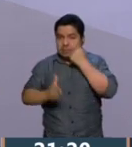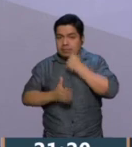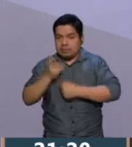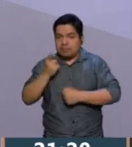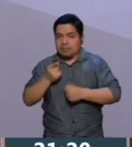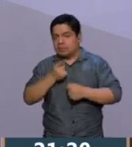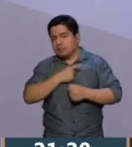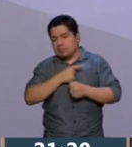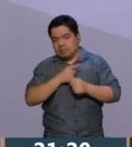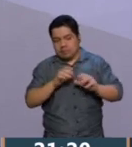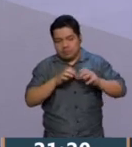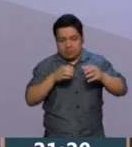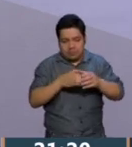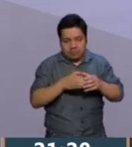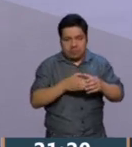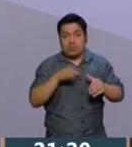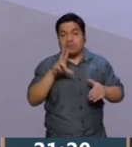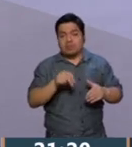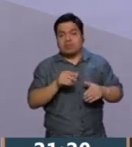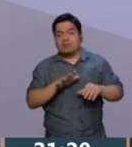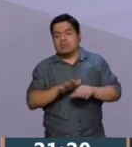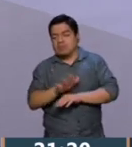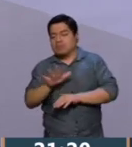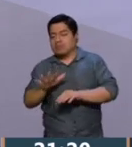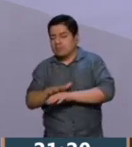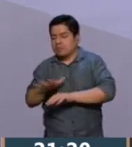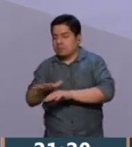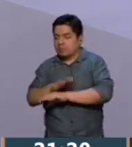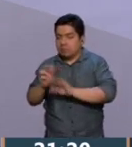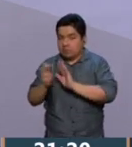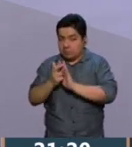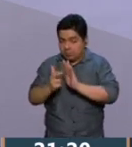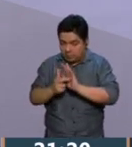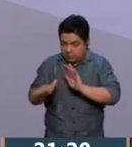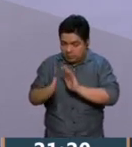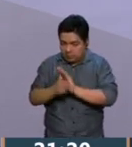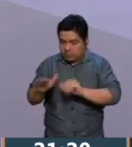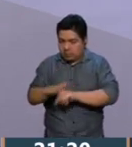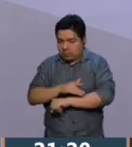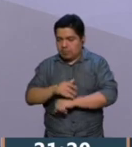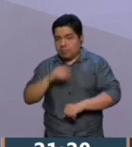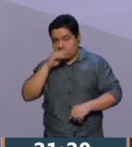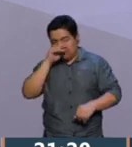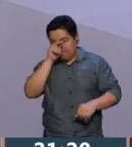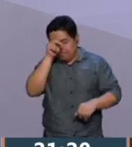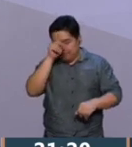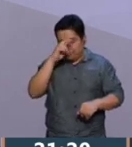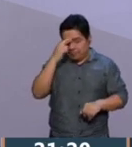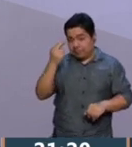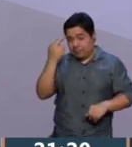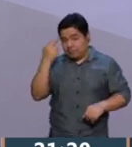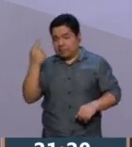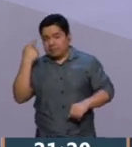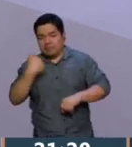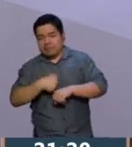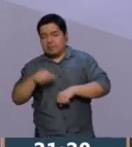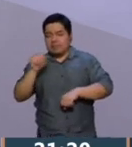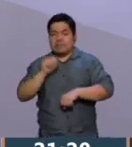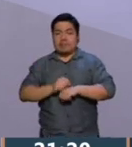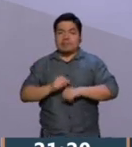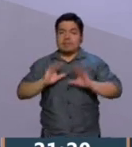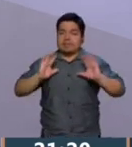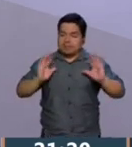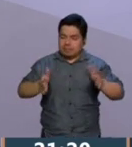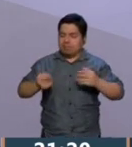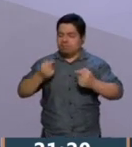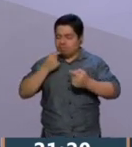no sobre la sesión, sino sobre qué fue lo que cambió en esta iniciativa, porque pues se iba a discutir la semana pasada, finalmente se dio